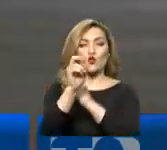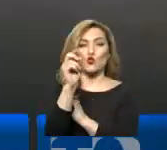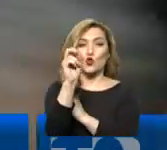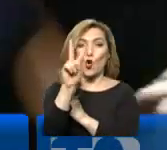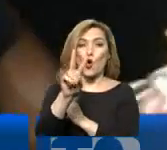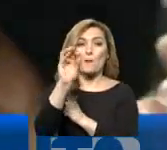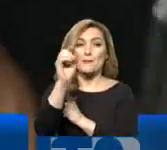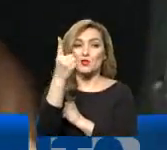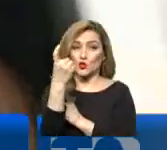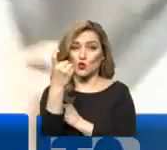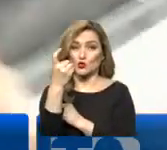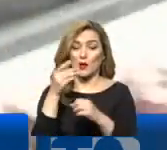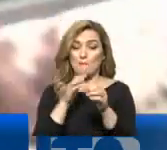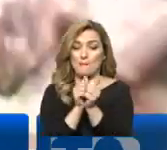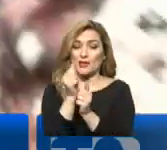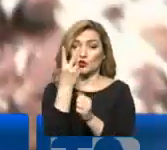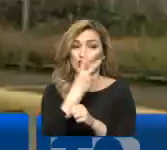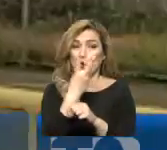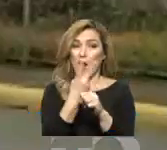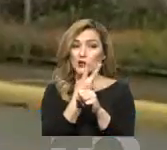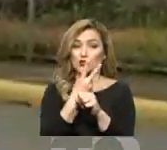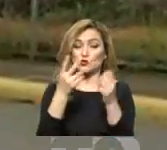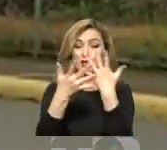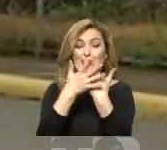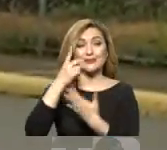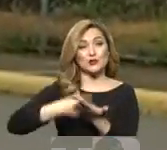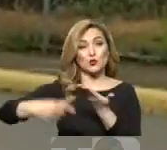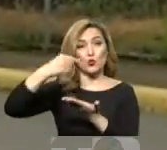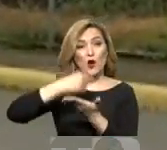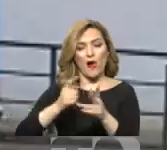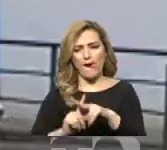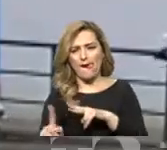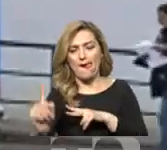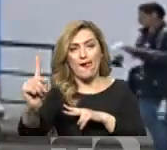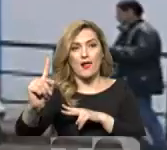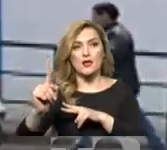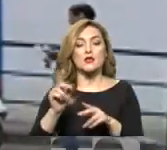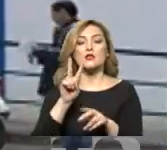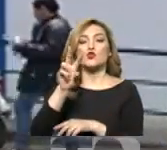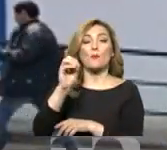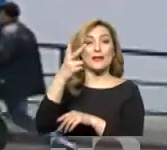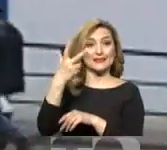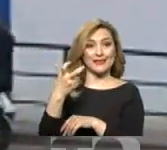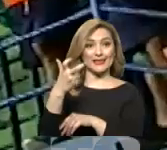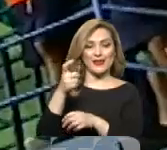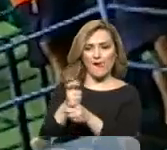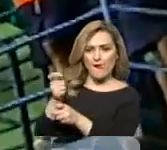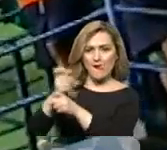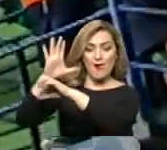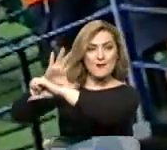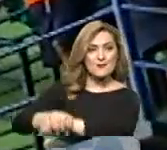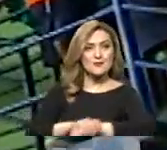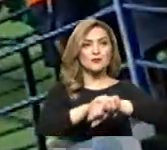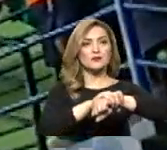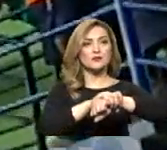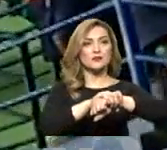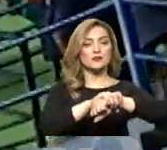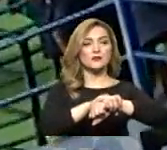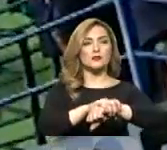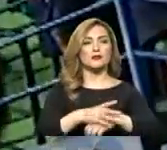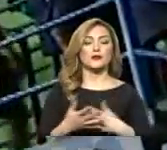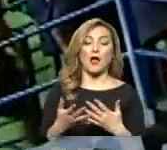después se fugó de la cárcel regional del Guayas. Fue recapturado en 2013 y desde ahí inició una batalla legal en la que hoy parece haber